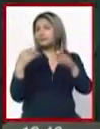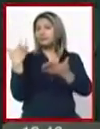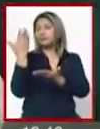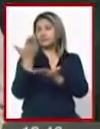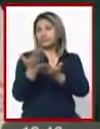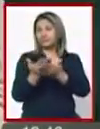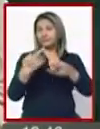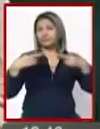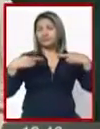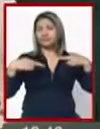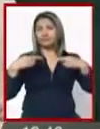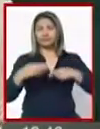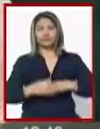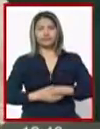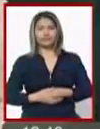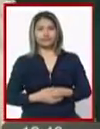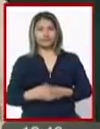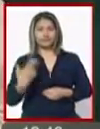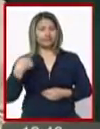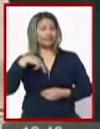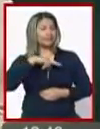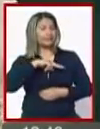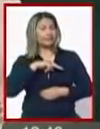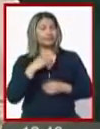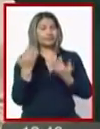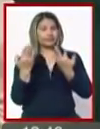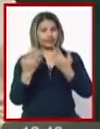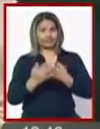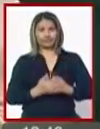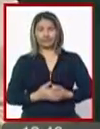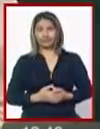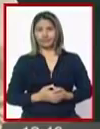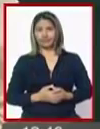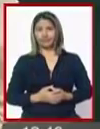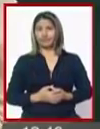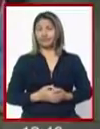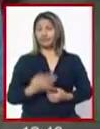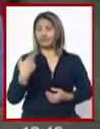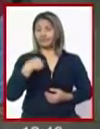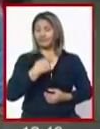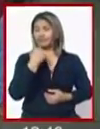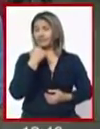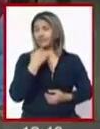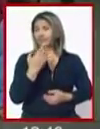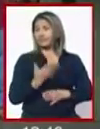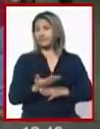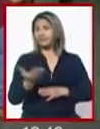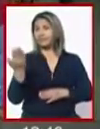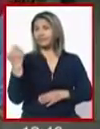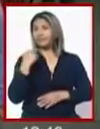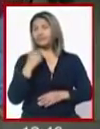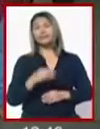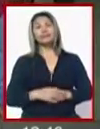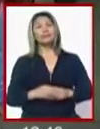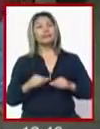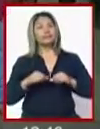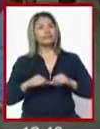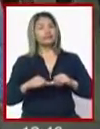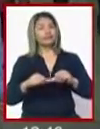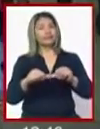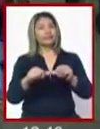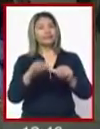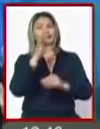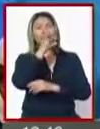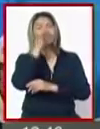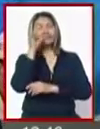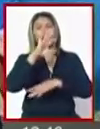tanto, nosotros nos estamos atrincherando. Habíamos mencionado nosotros el atrincheramiento y que hacer una